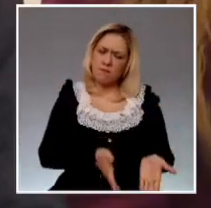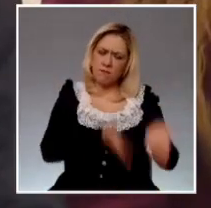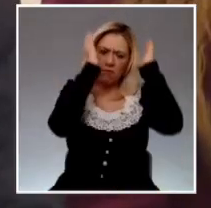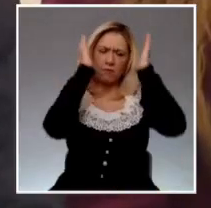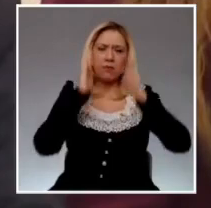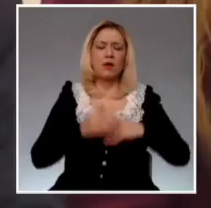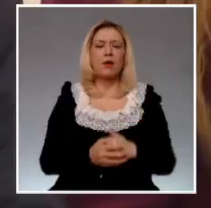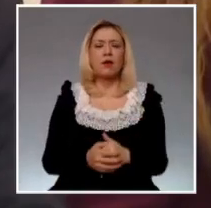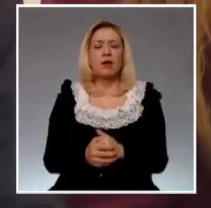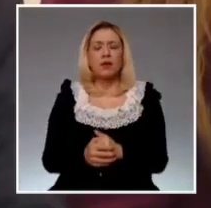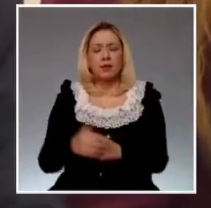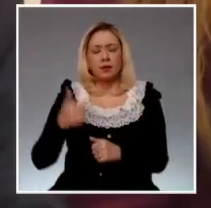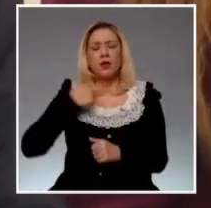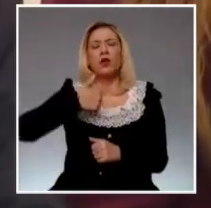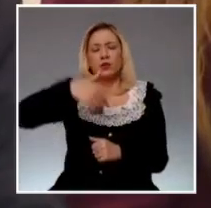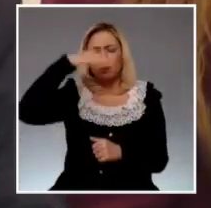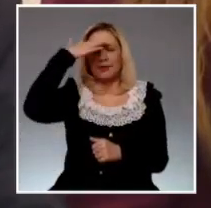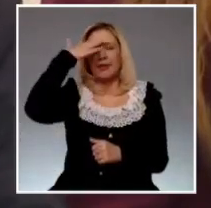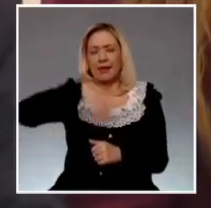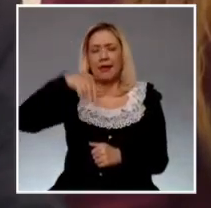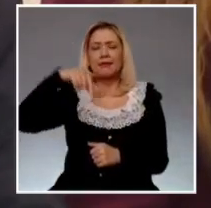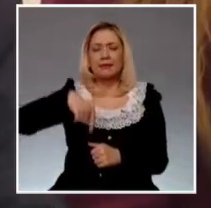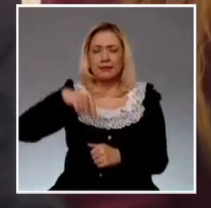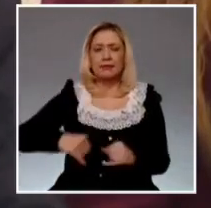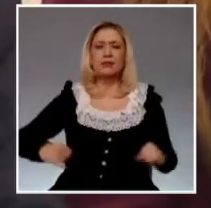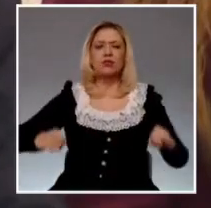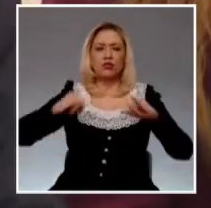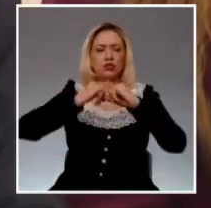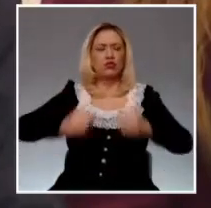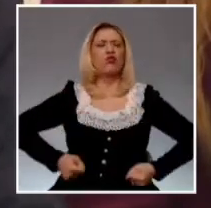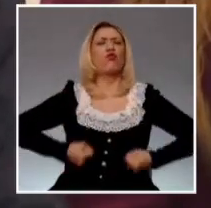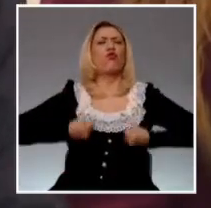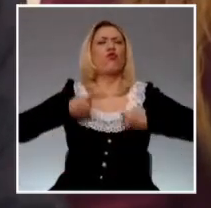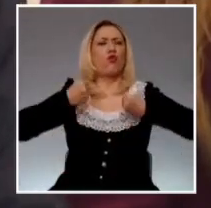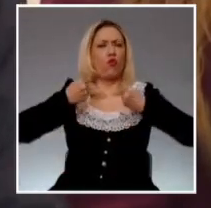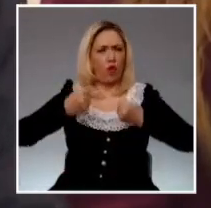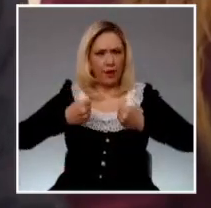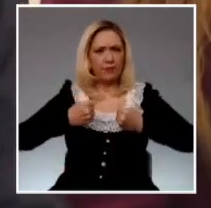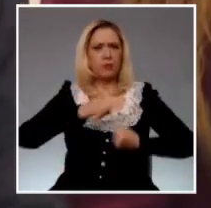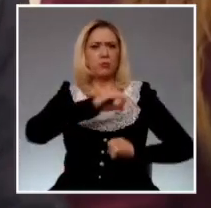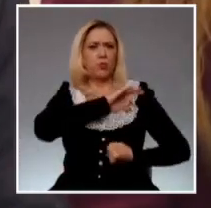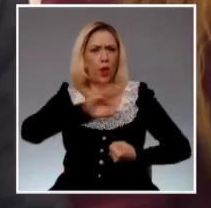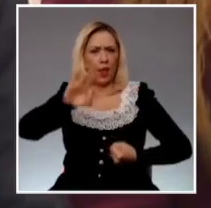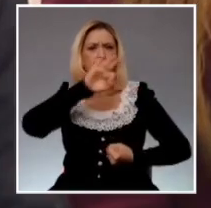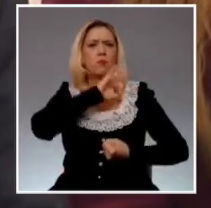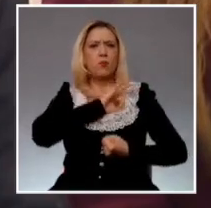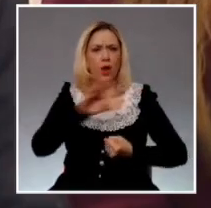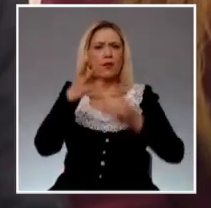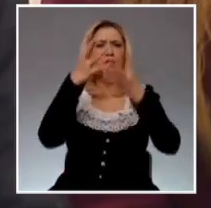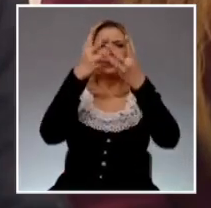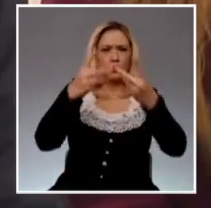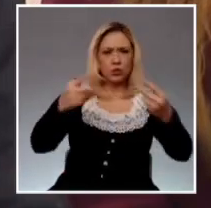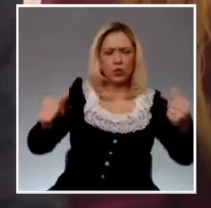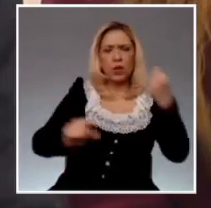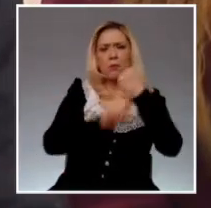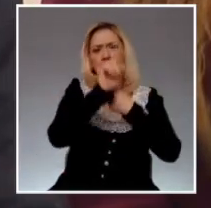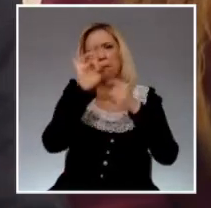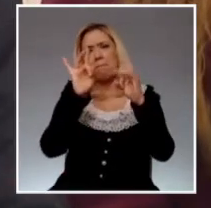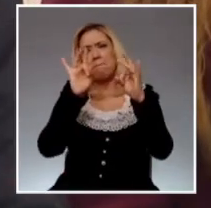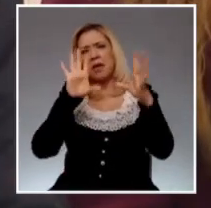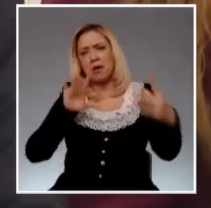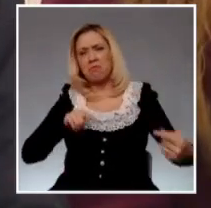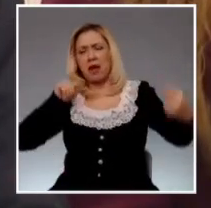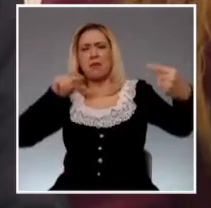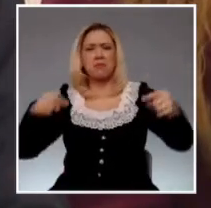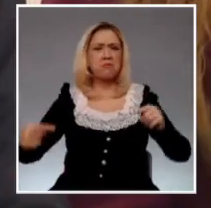como institución tenemos las fortalezas y las capacidades para superar cualquier diferencia, contribuyendo,